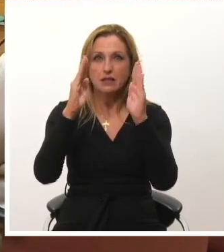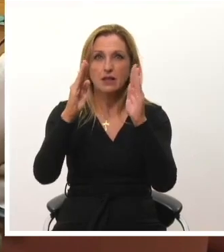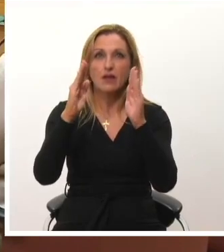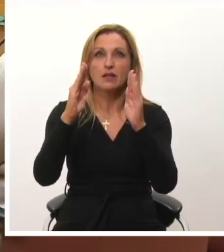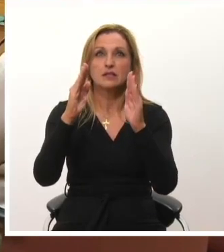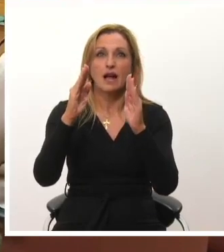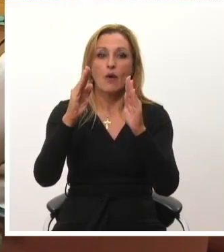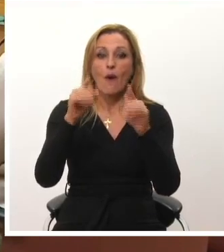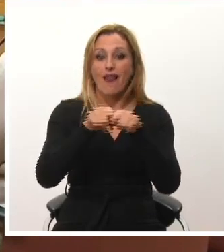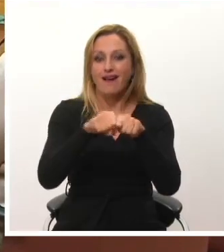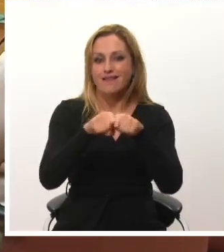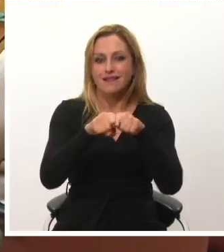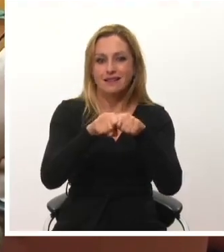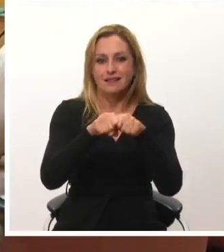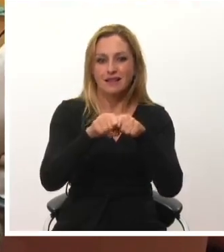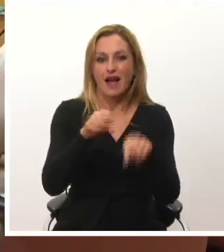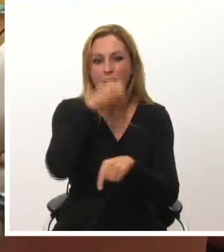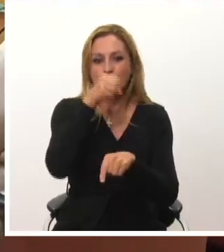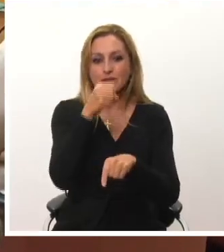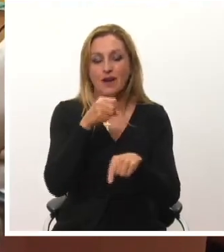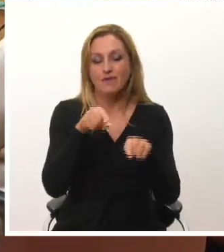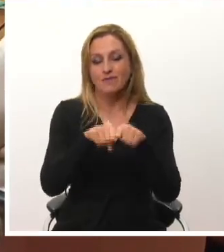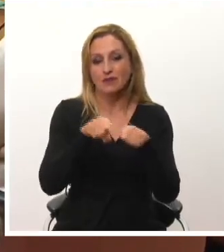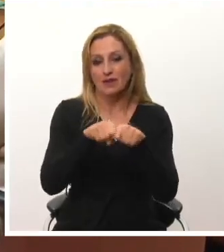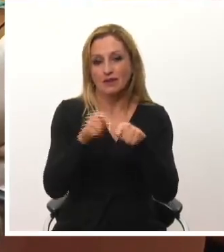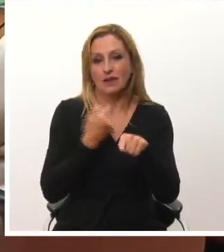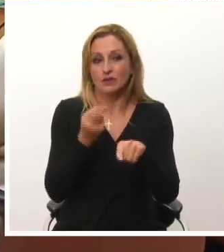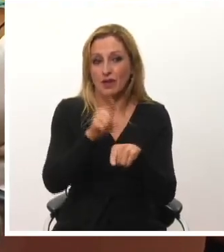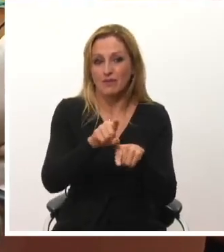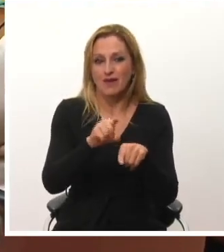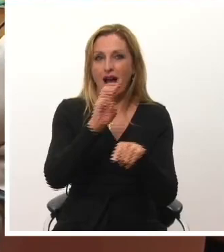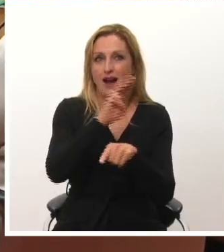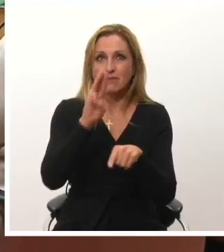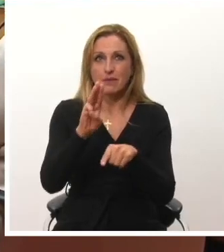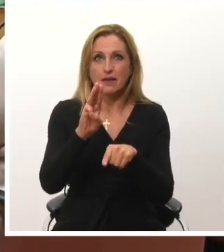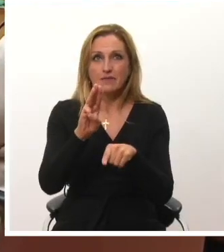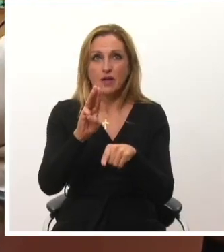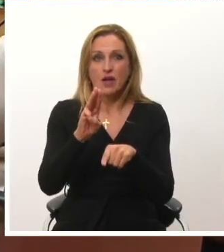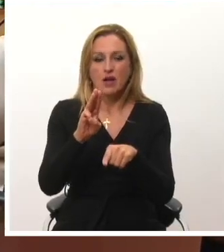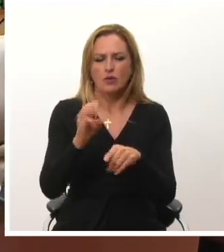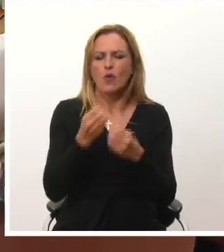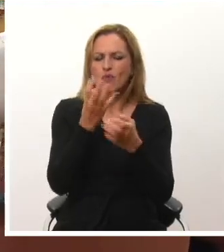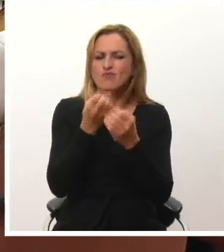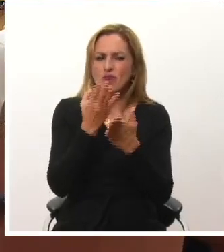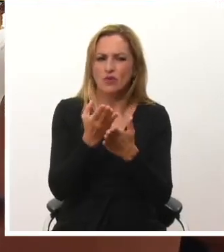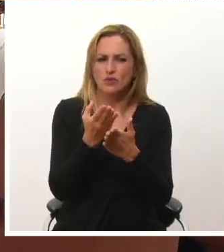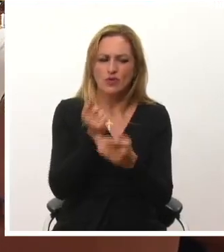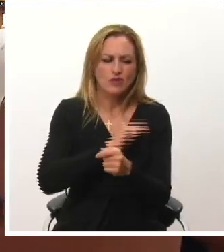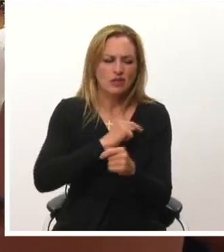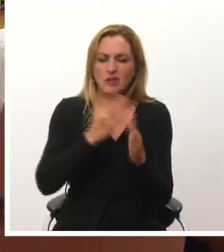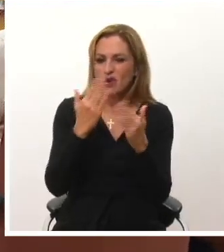nos han criticado también a nuestro a nosotros dice usted en un discurso muy demagógico que no tenemos sentimientos